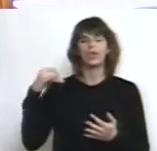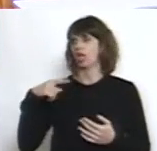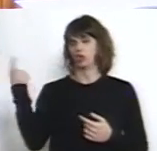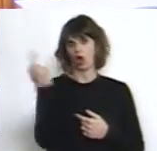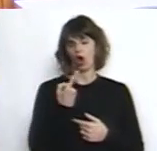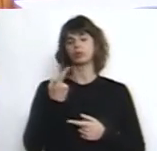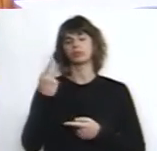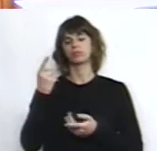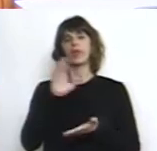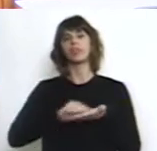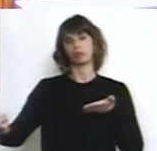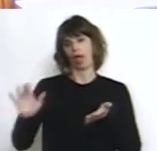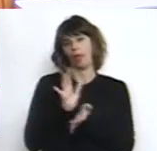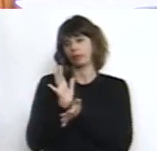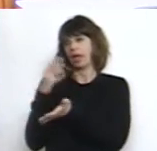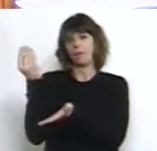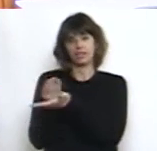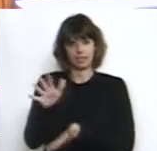pueblo. Creo que